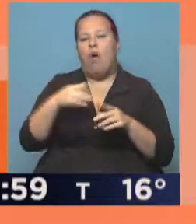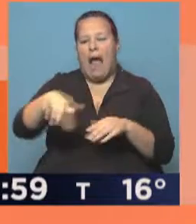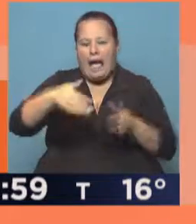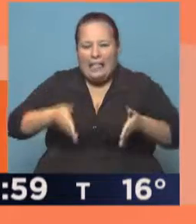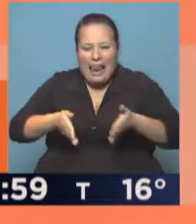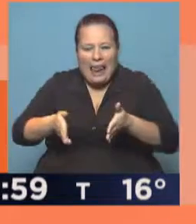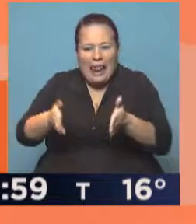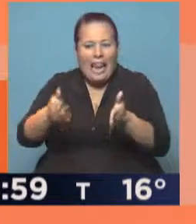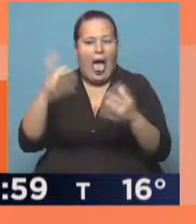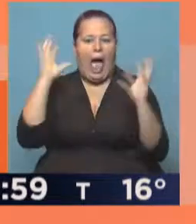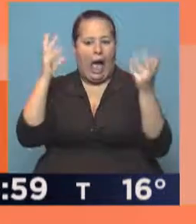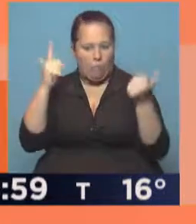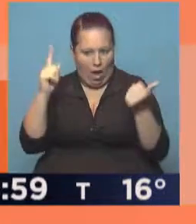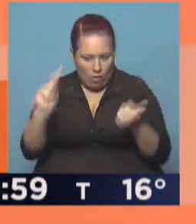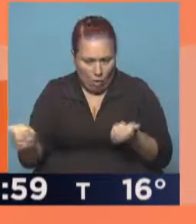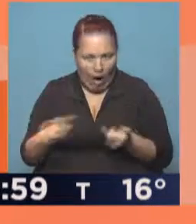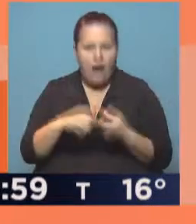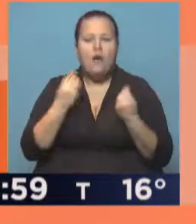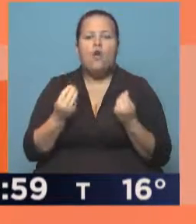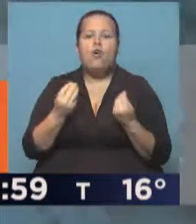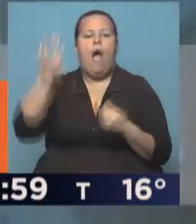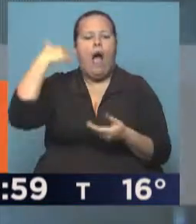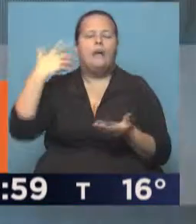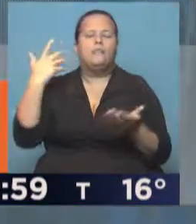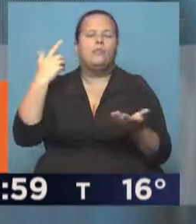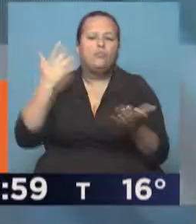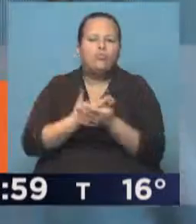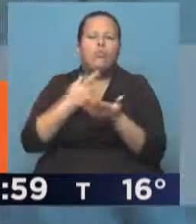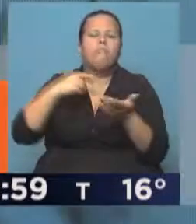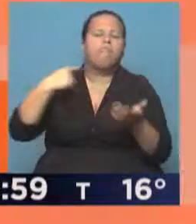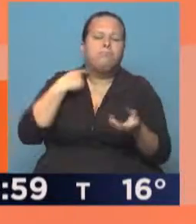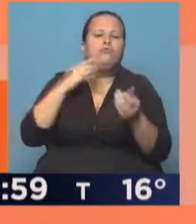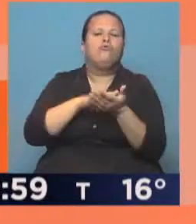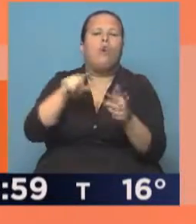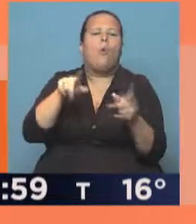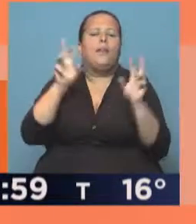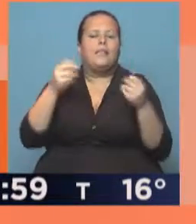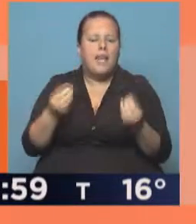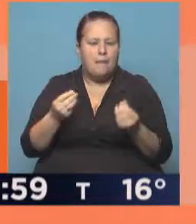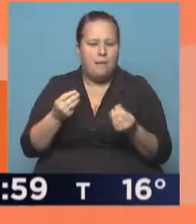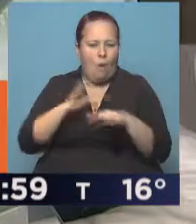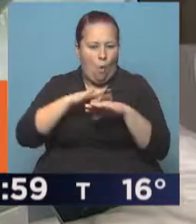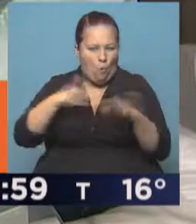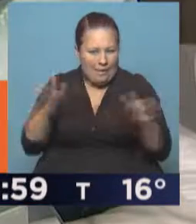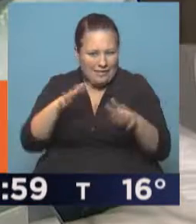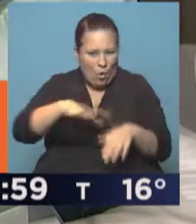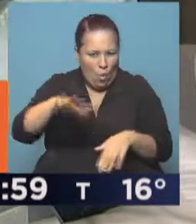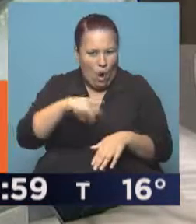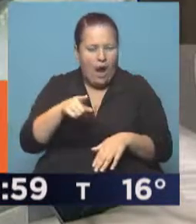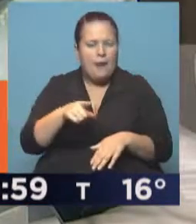calles no entra una ambulancia a qué situaciones han tenido que enfrentar por este tema la verdad que